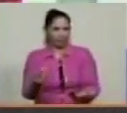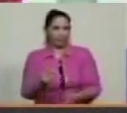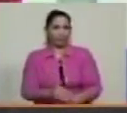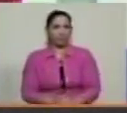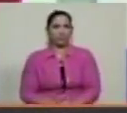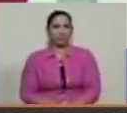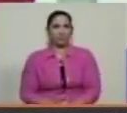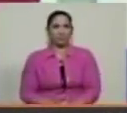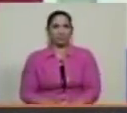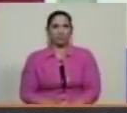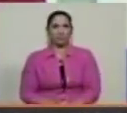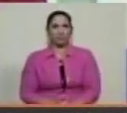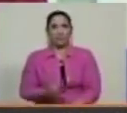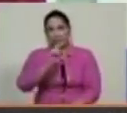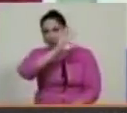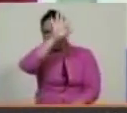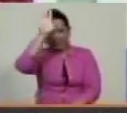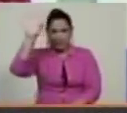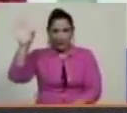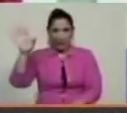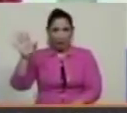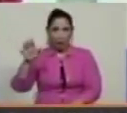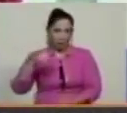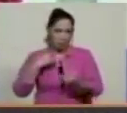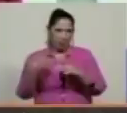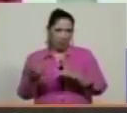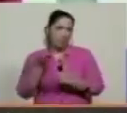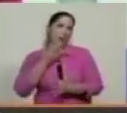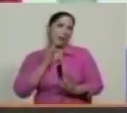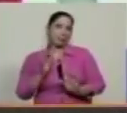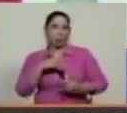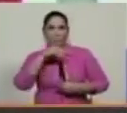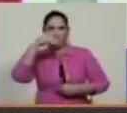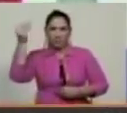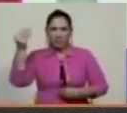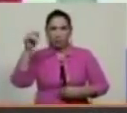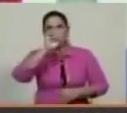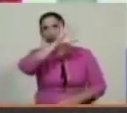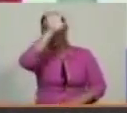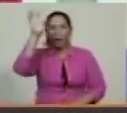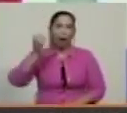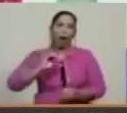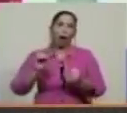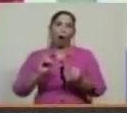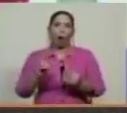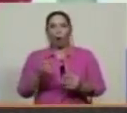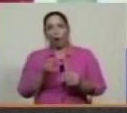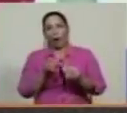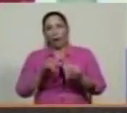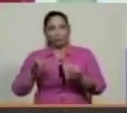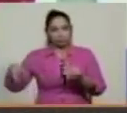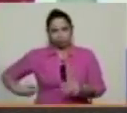Algún día debería pasar por ahí si le hacemos caso a los que tienen esa tesis. A los que tienen esa